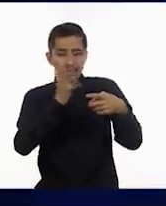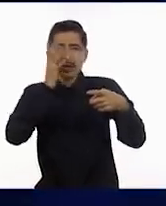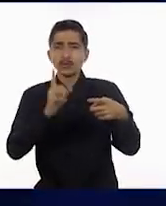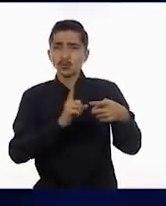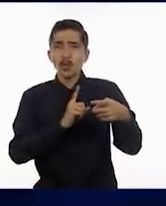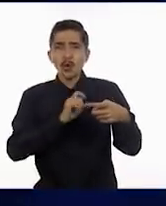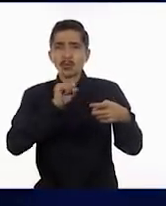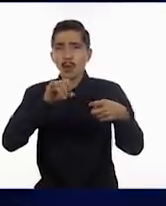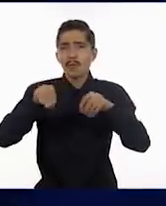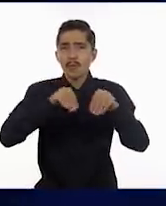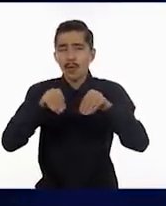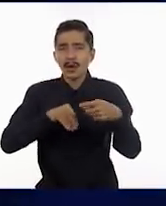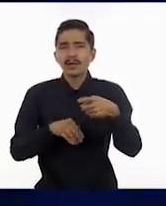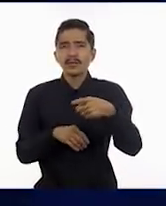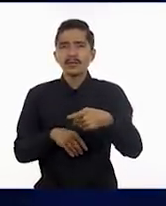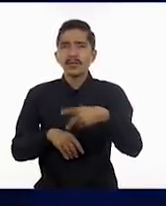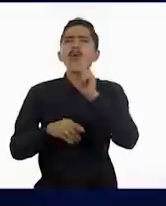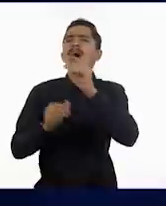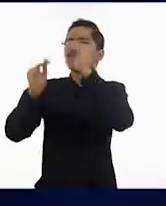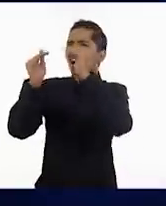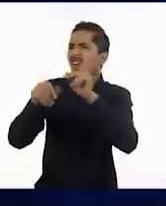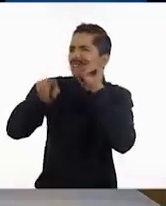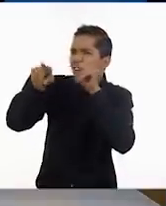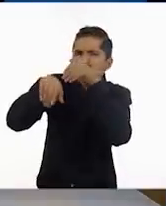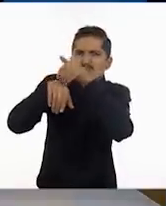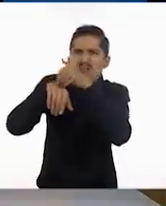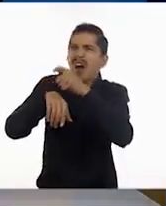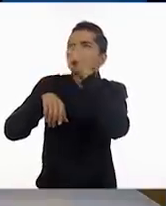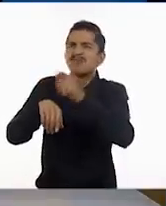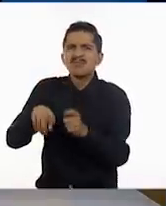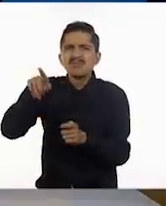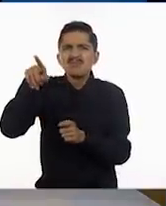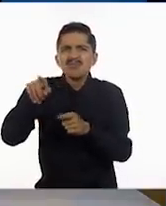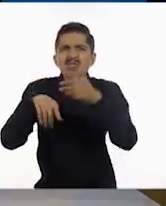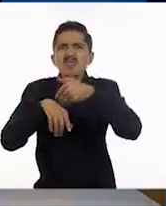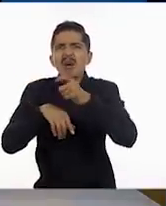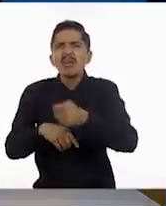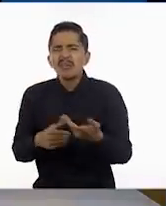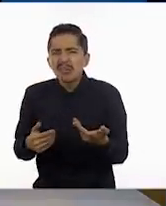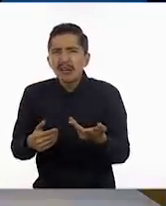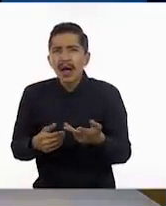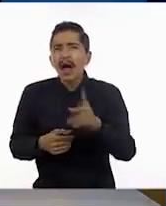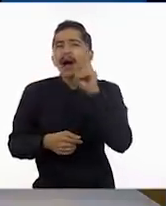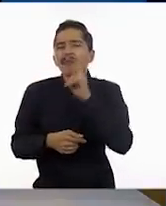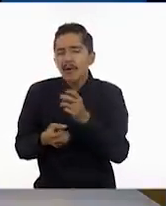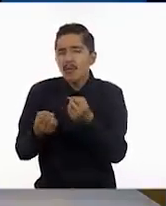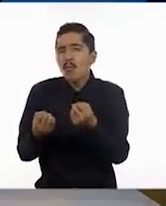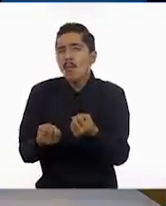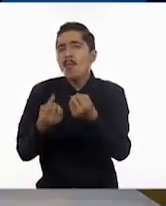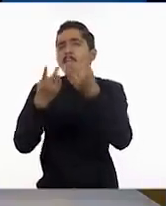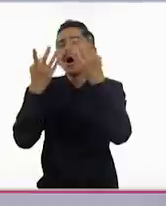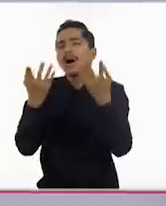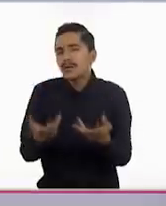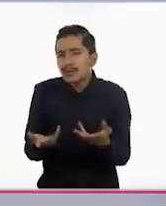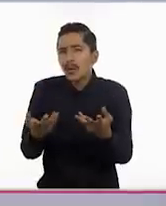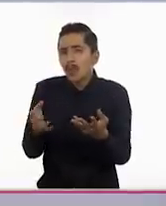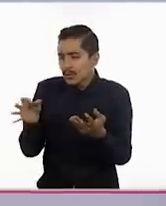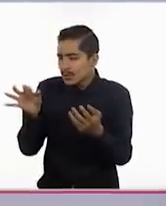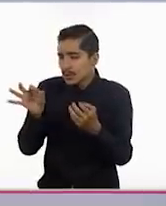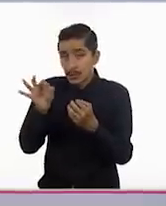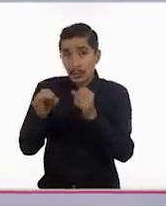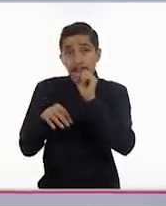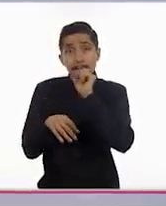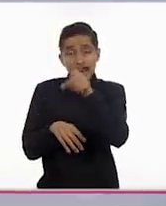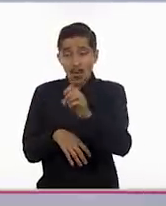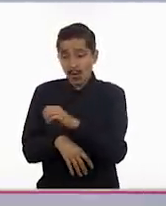abajo dice número. ¿A qué se refiere número? Vamos a ver cuántos óvulos se liberan, que